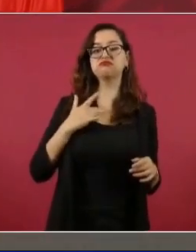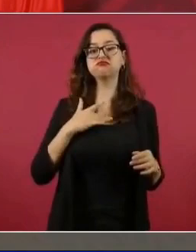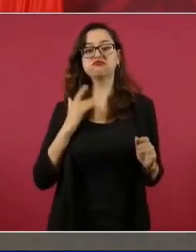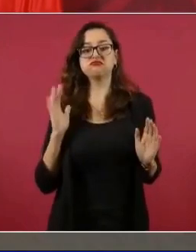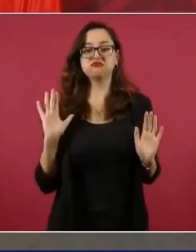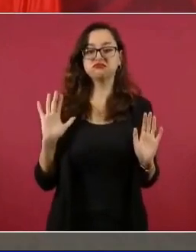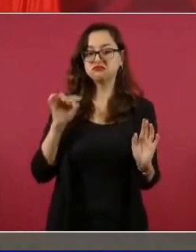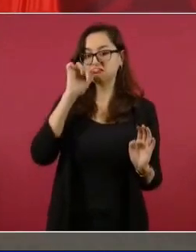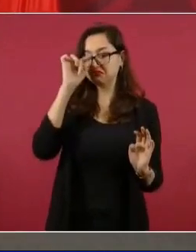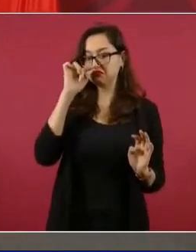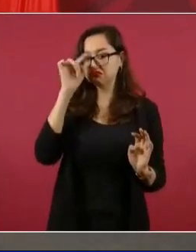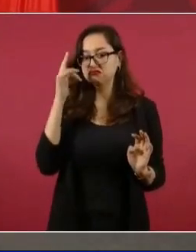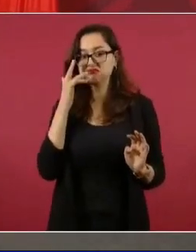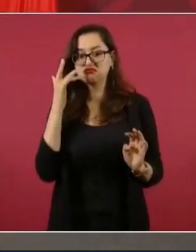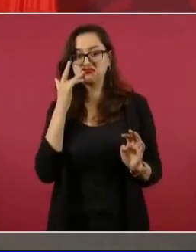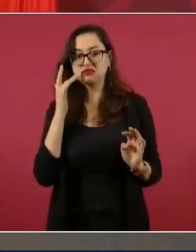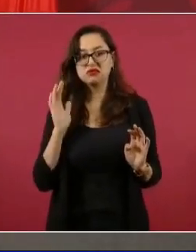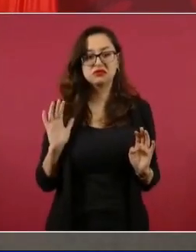porque esos